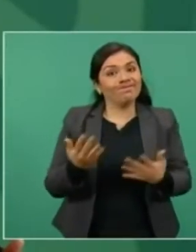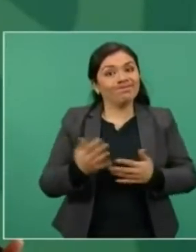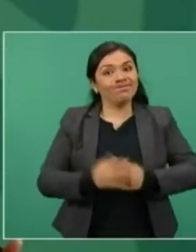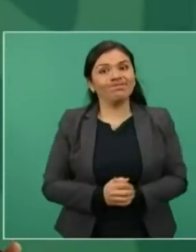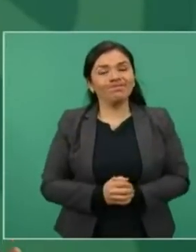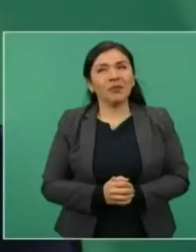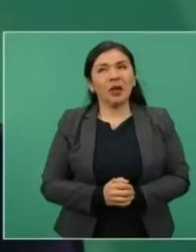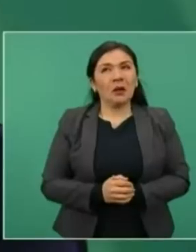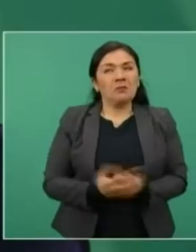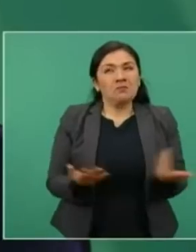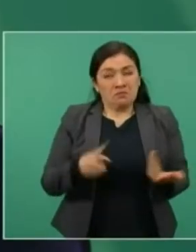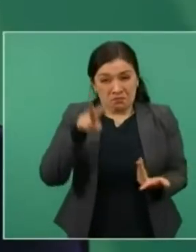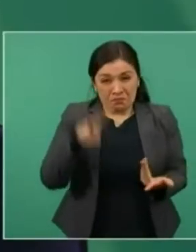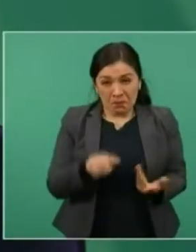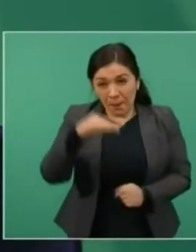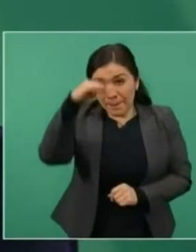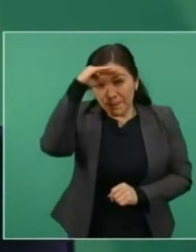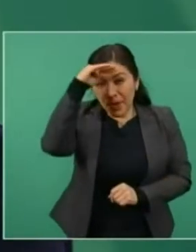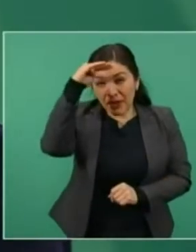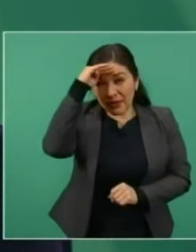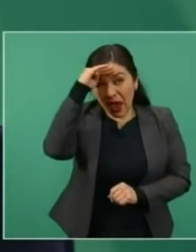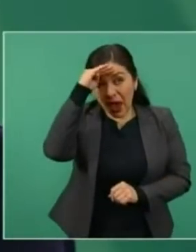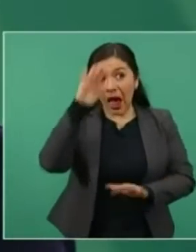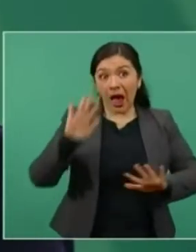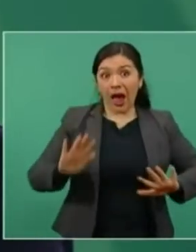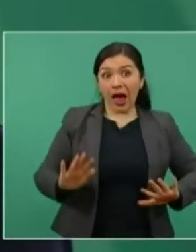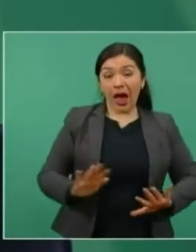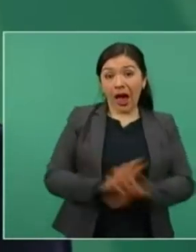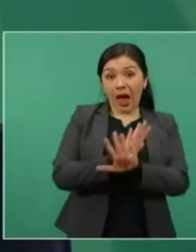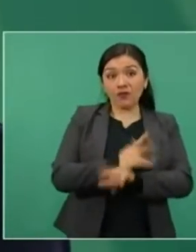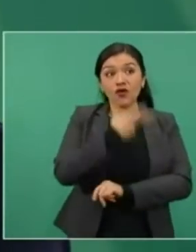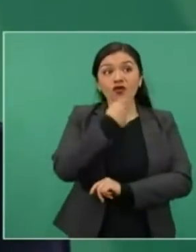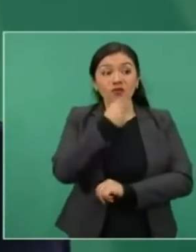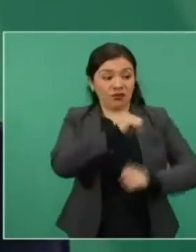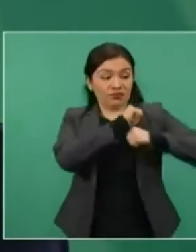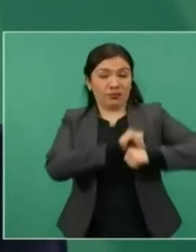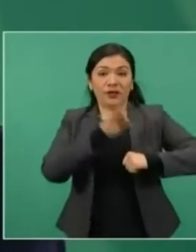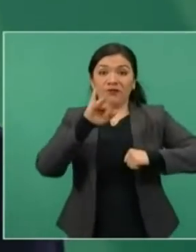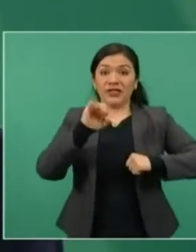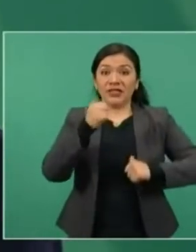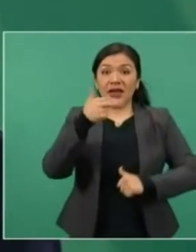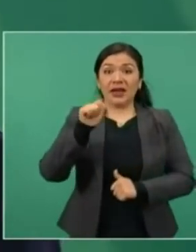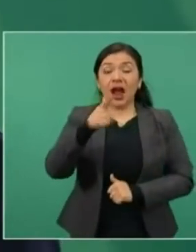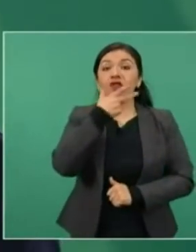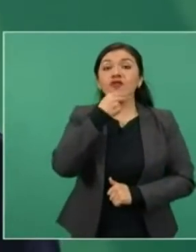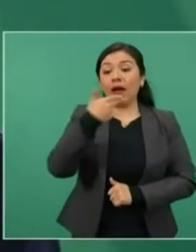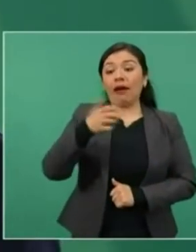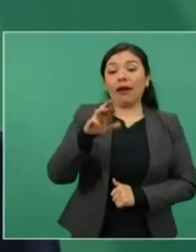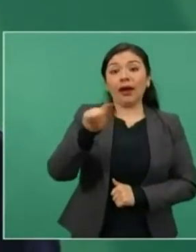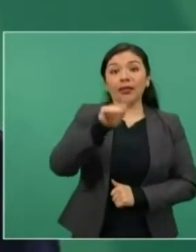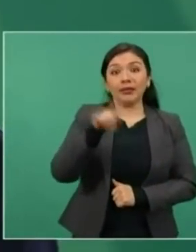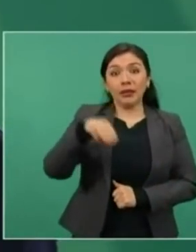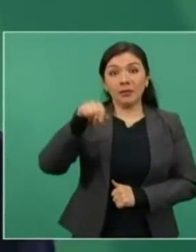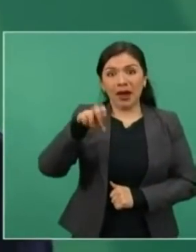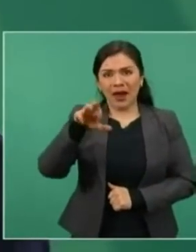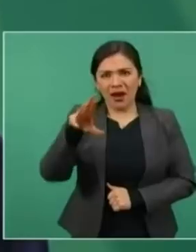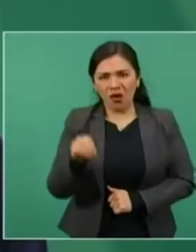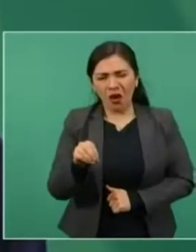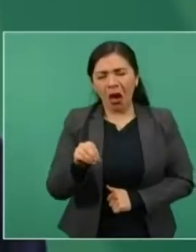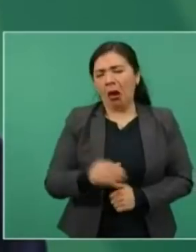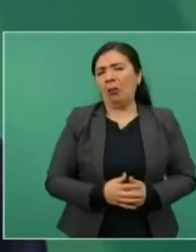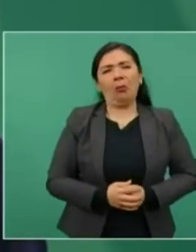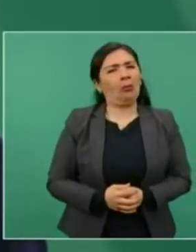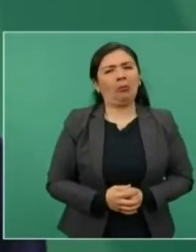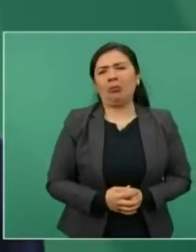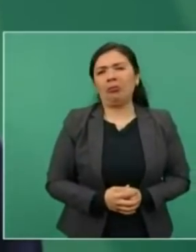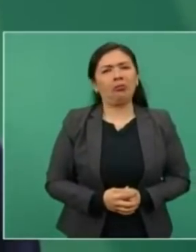al pensar que va a cambiarse al fiscal germán er no hay